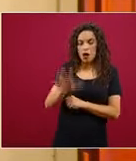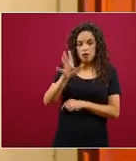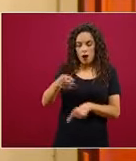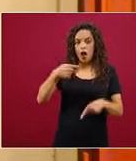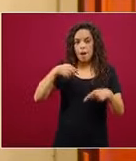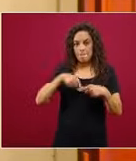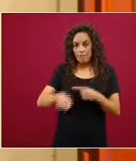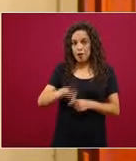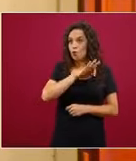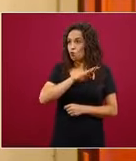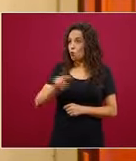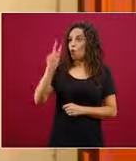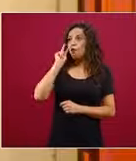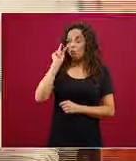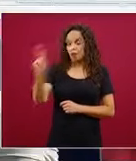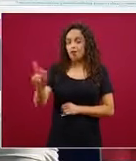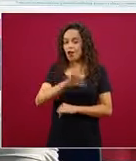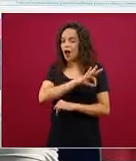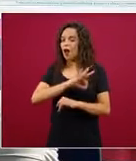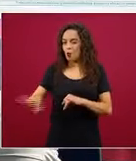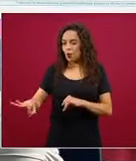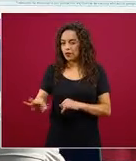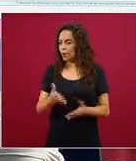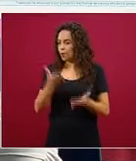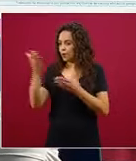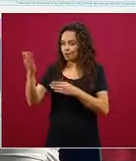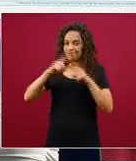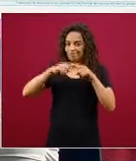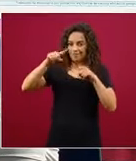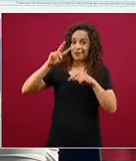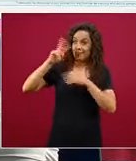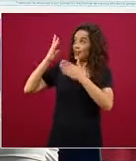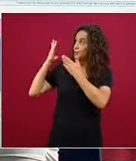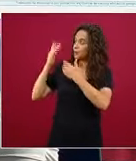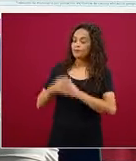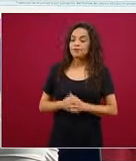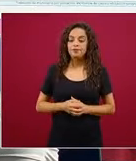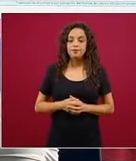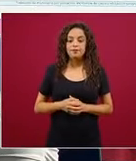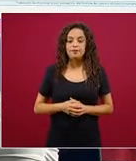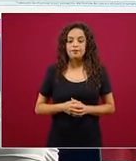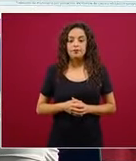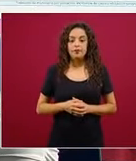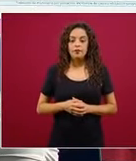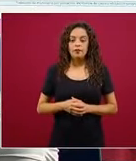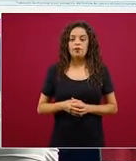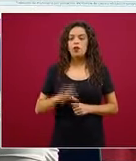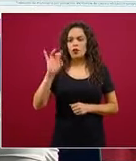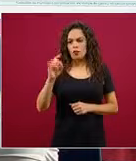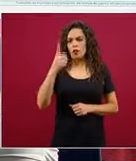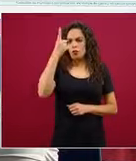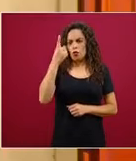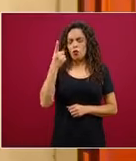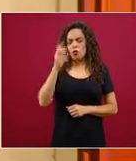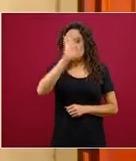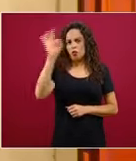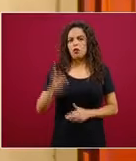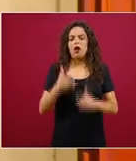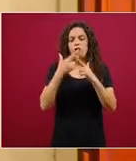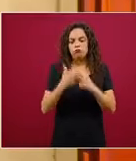apreciamos en ellos prácticamente al final. La ocupación es bastante holgada, 31% para